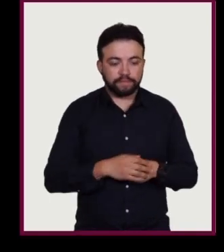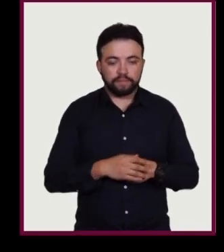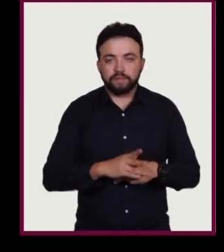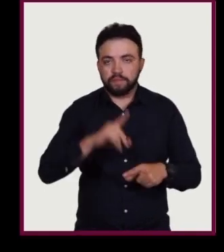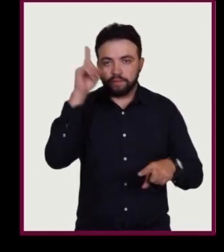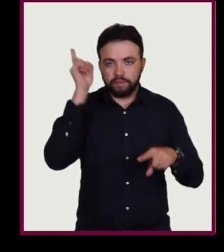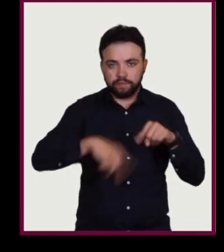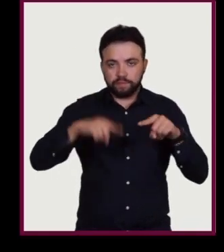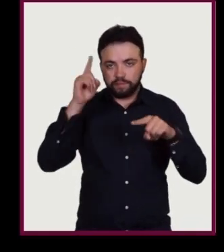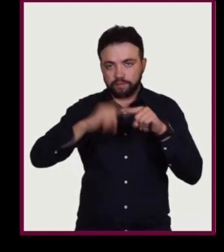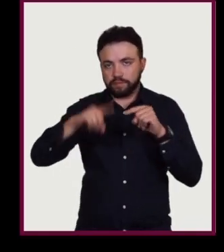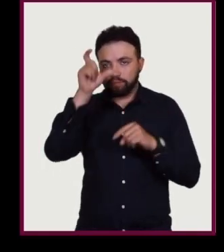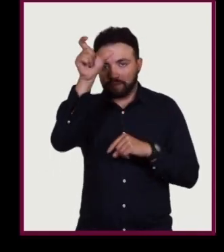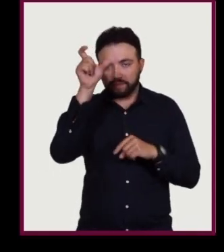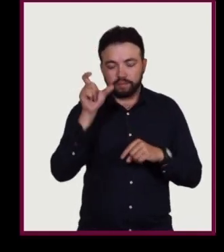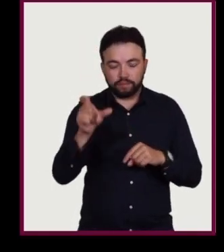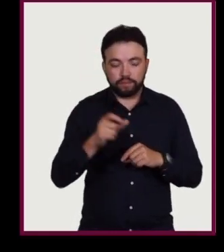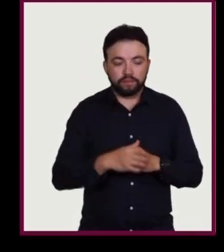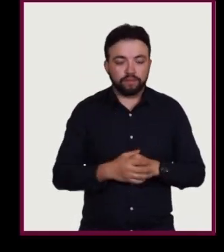pandemias antes,